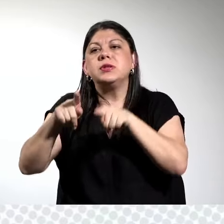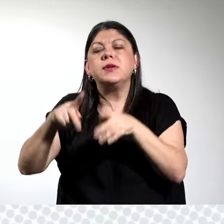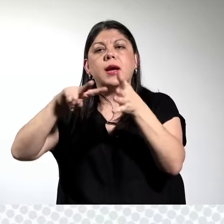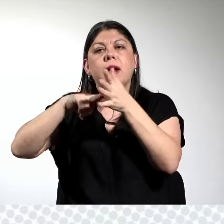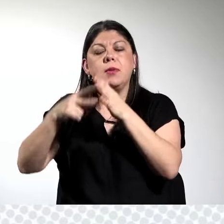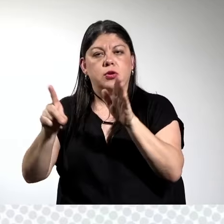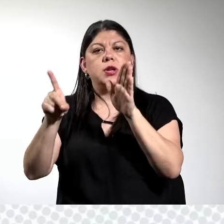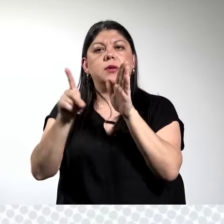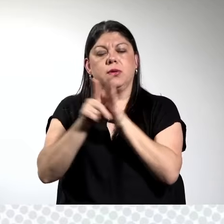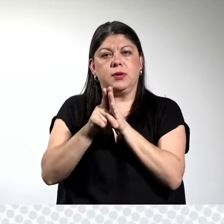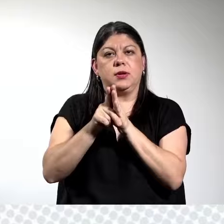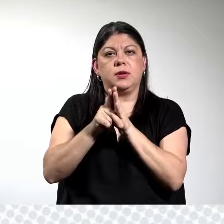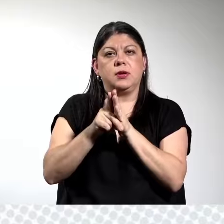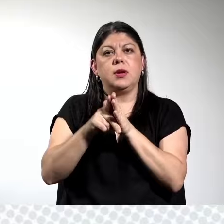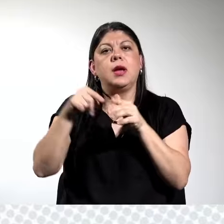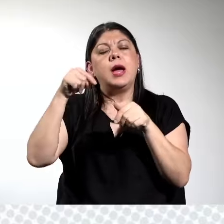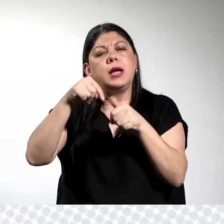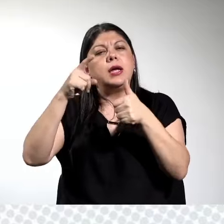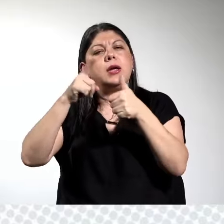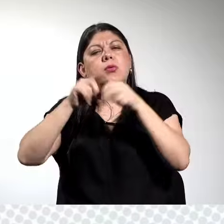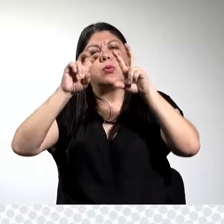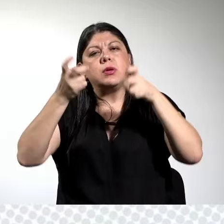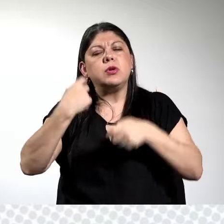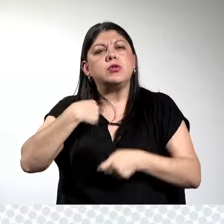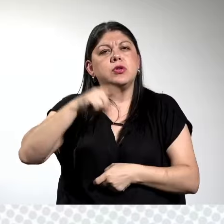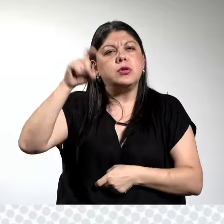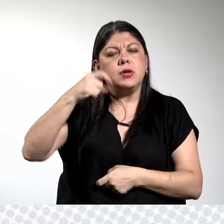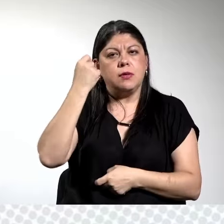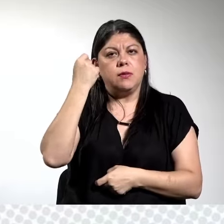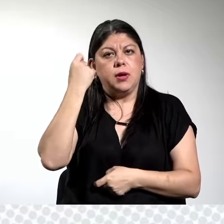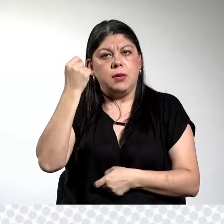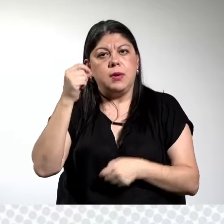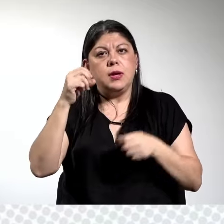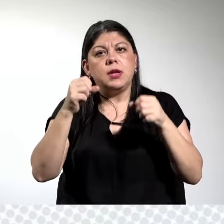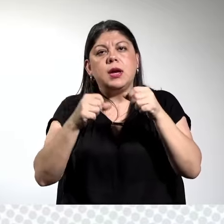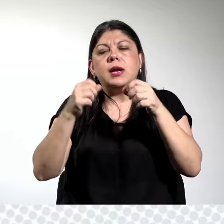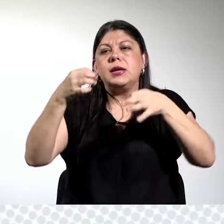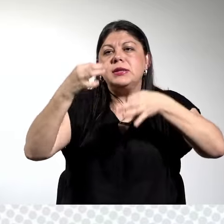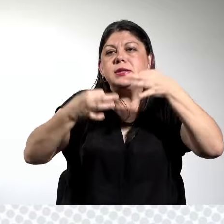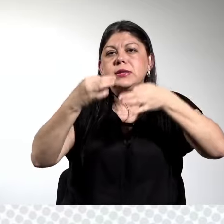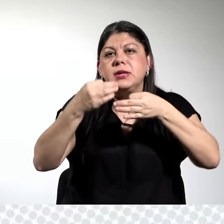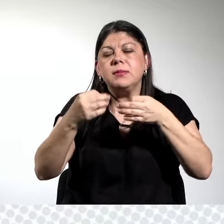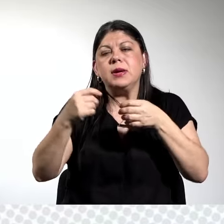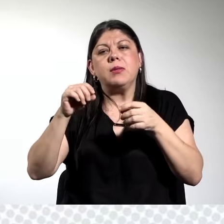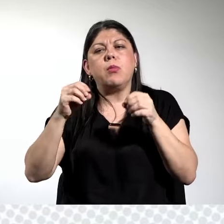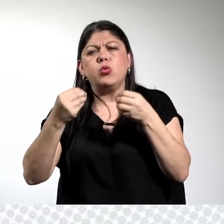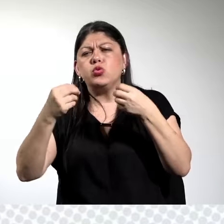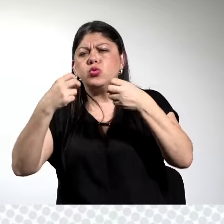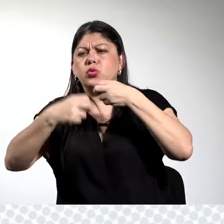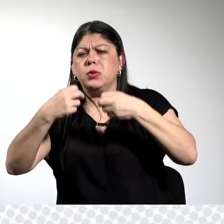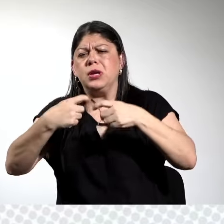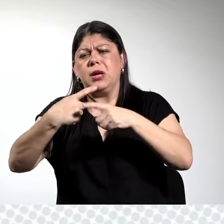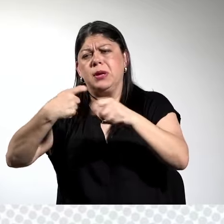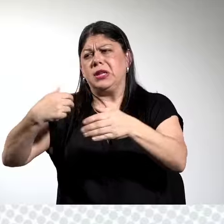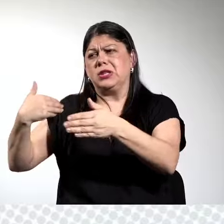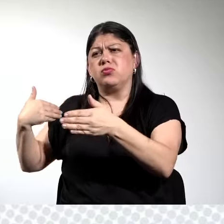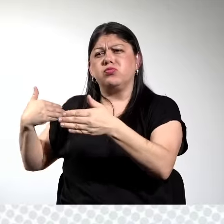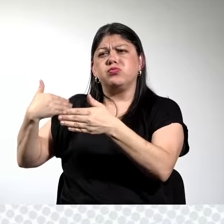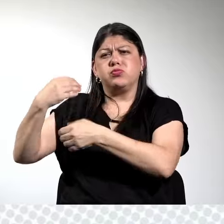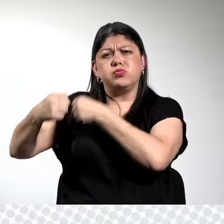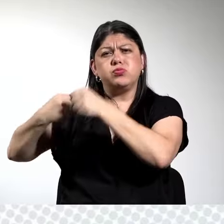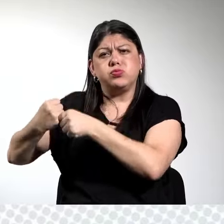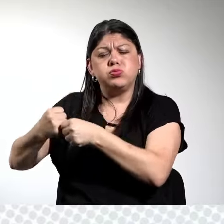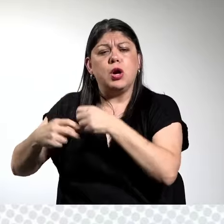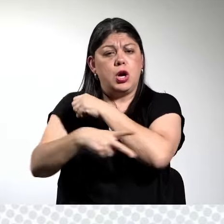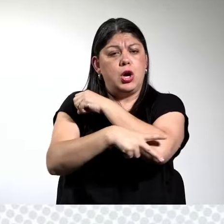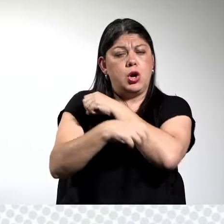con derechos. Y aquí una de las cosas que tenemos que entender es que el sistema judicial tiene serios problemas que vienen desde hace muchísimo tiempo.